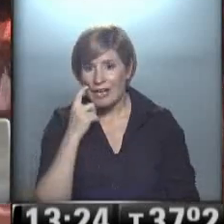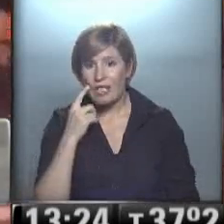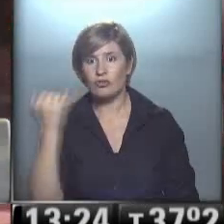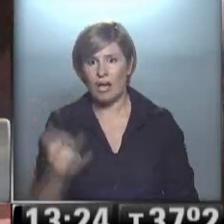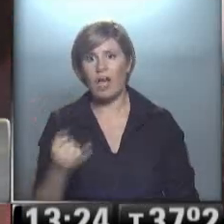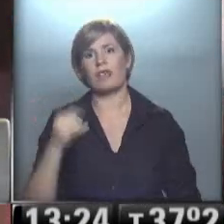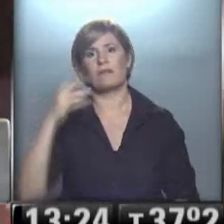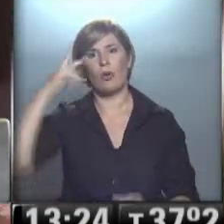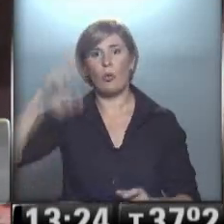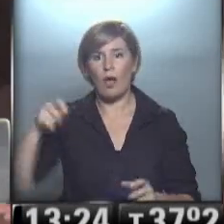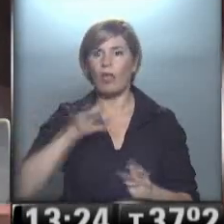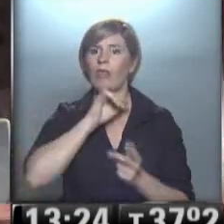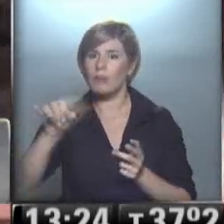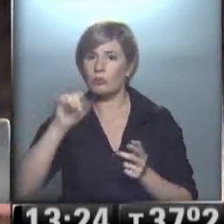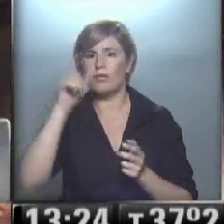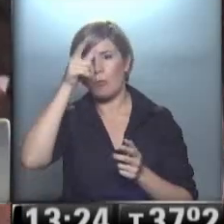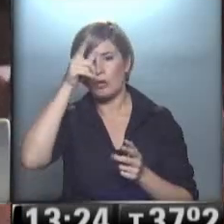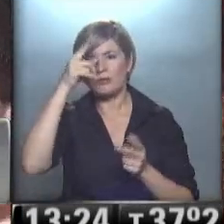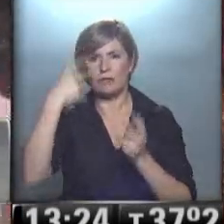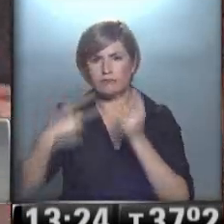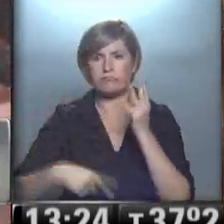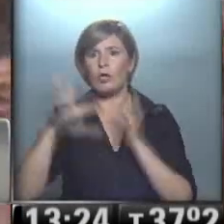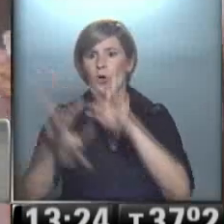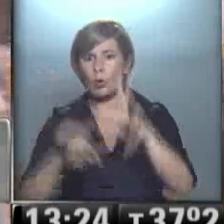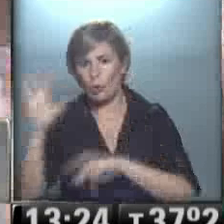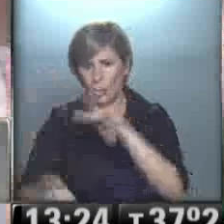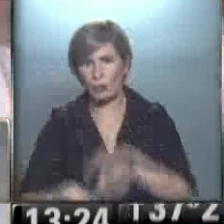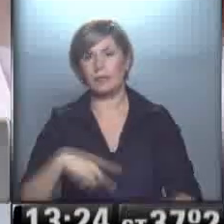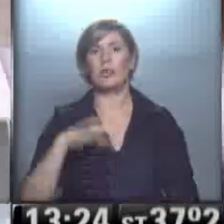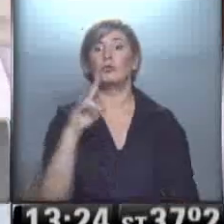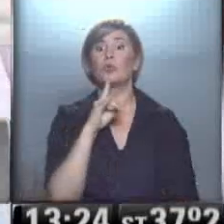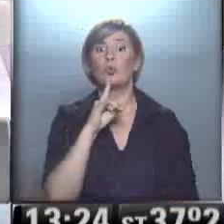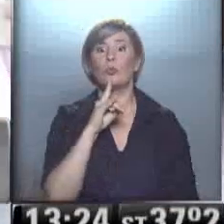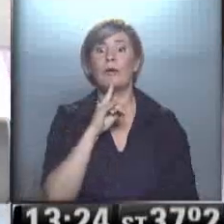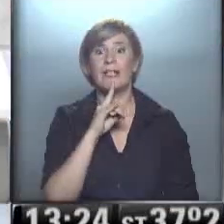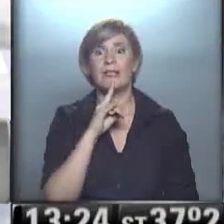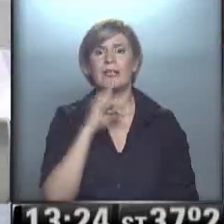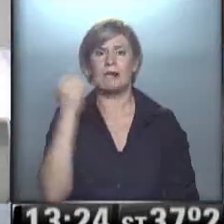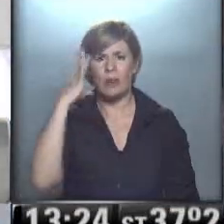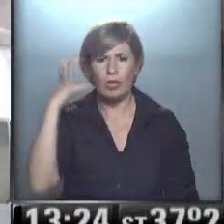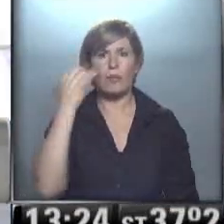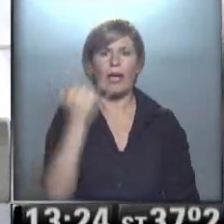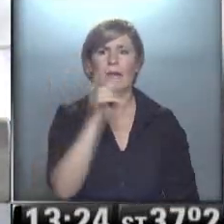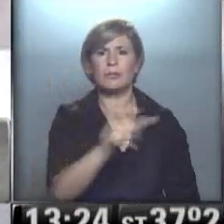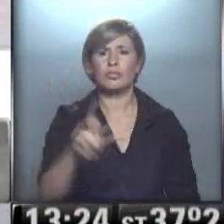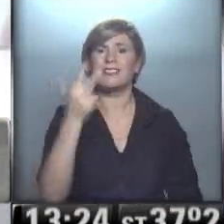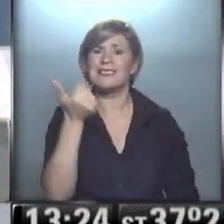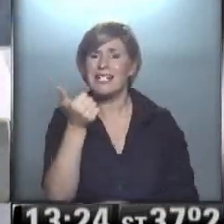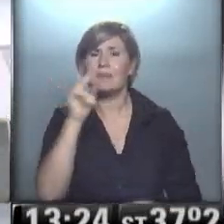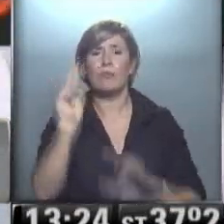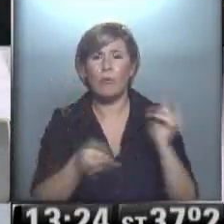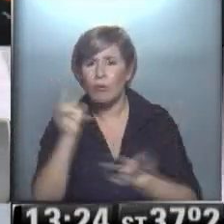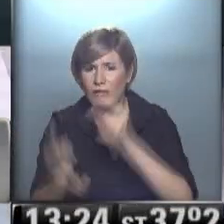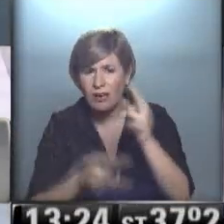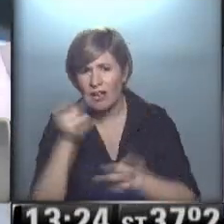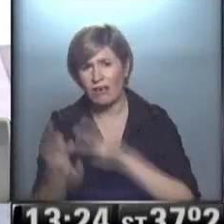causas de policías que saquean. En Tucumán todavía no había, recordemos que en Tucumán hubo 6 muertos para el gobernador Alperovich y para el diario La